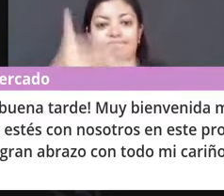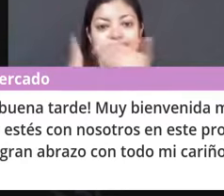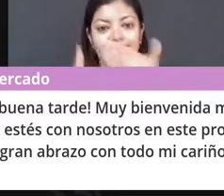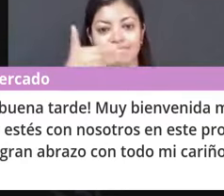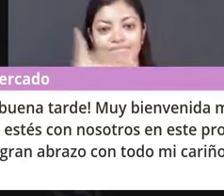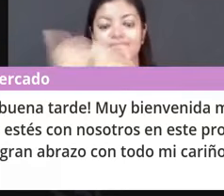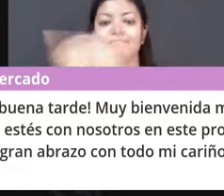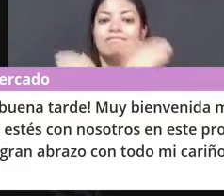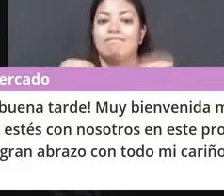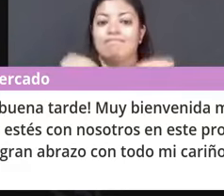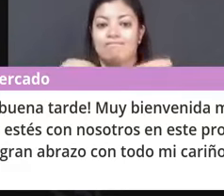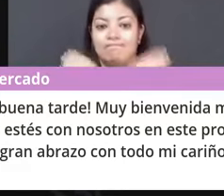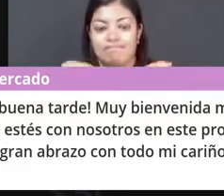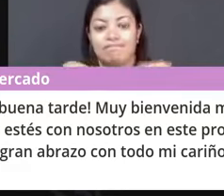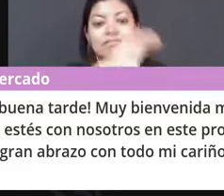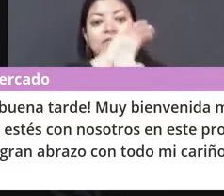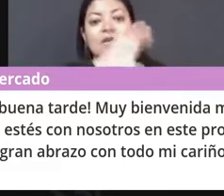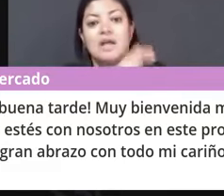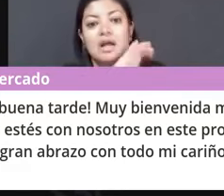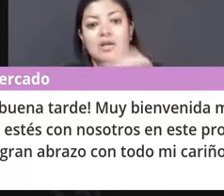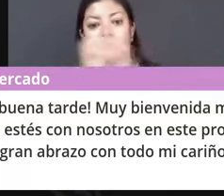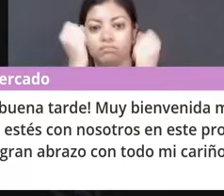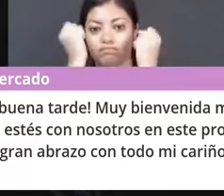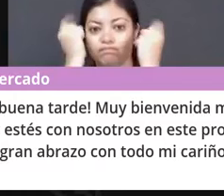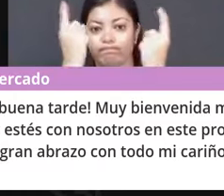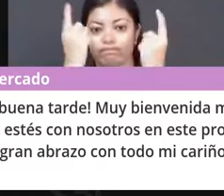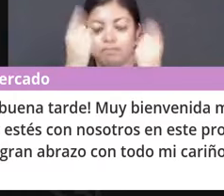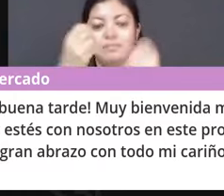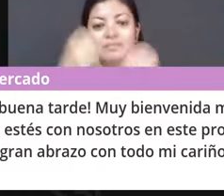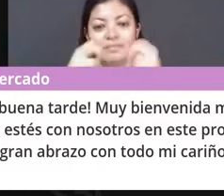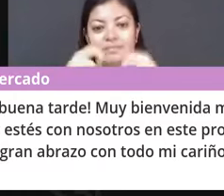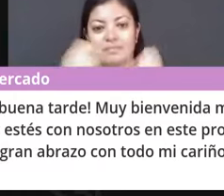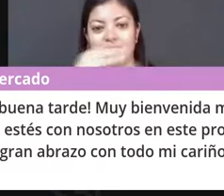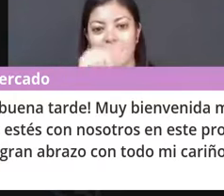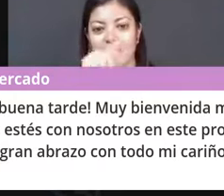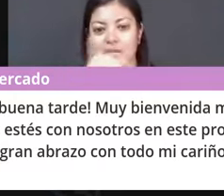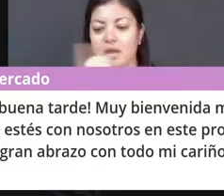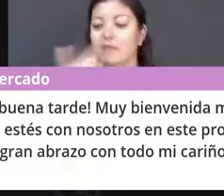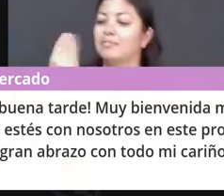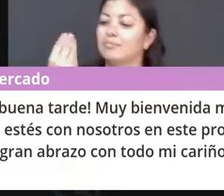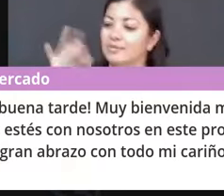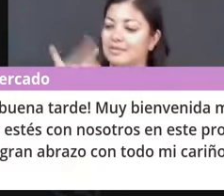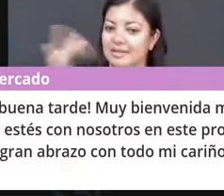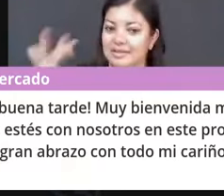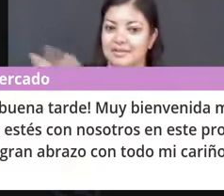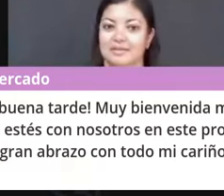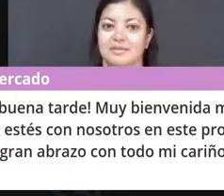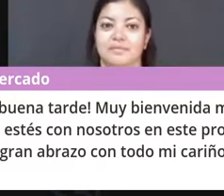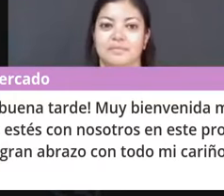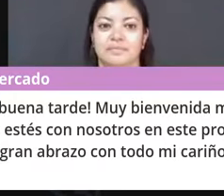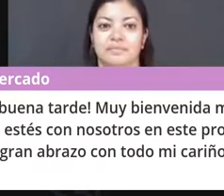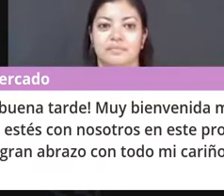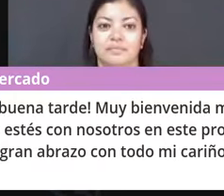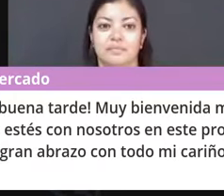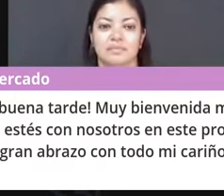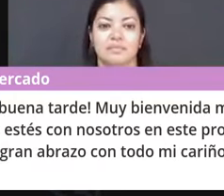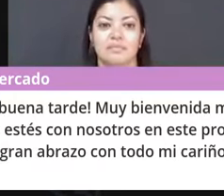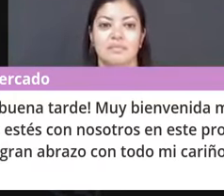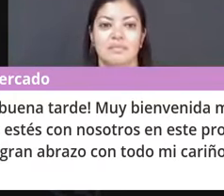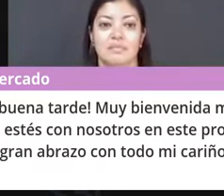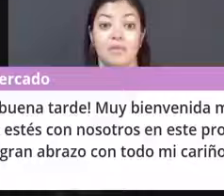gran abrazo con todo mi cariño y admiración. La Muchas magistrada gracias. Marta, Muchas gracias. quien también en este momento